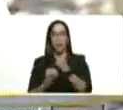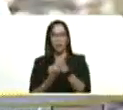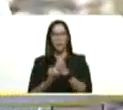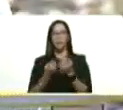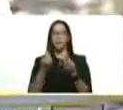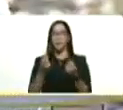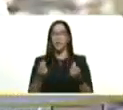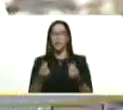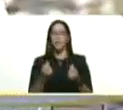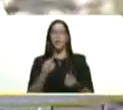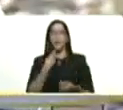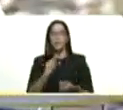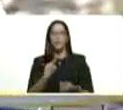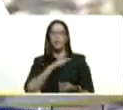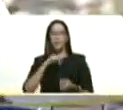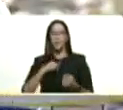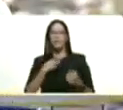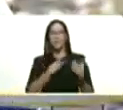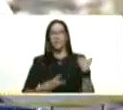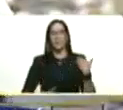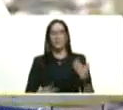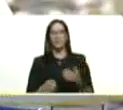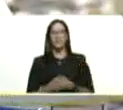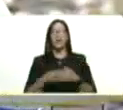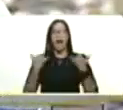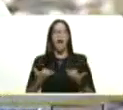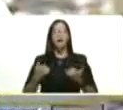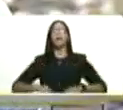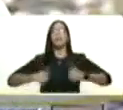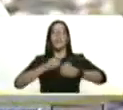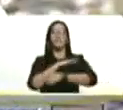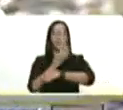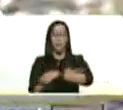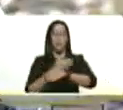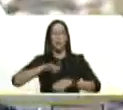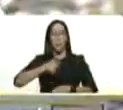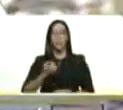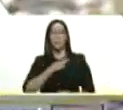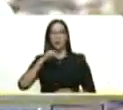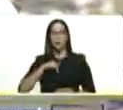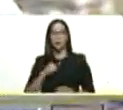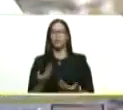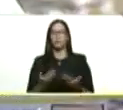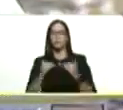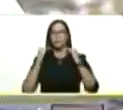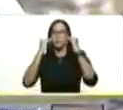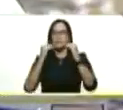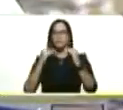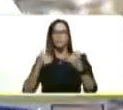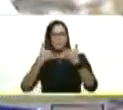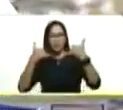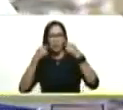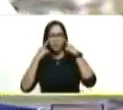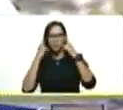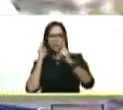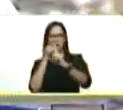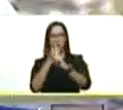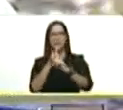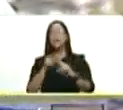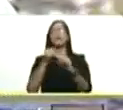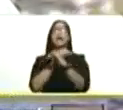financiamiento que nos ha dicho nuestra vicepresidenta, ¿verdad? Ahora con más fuerza podemos nosotros alcanzar, por lo menos trazarnos una meta, que al cierre